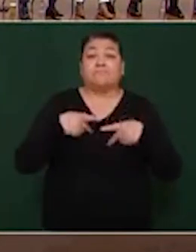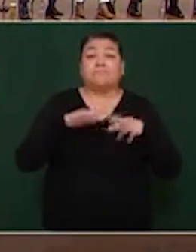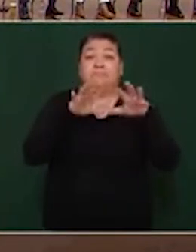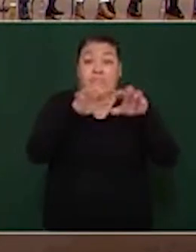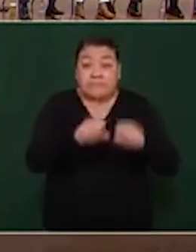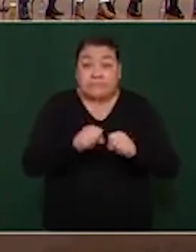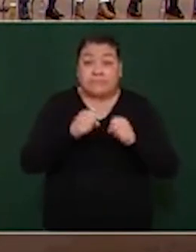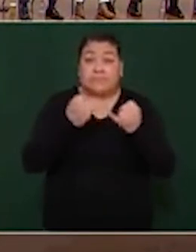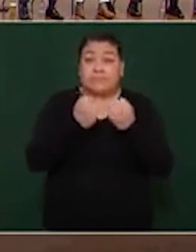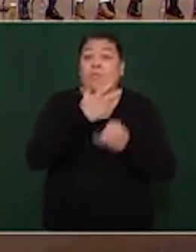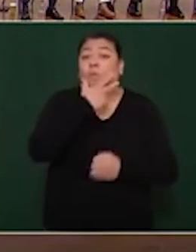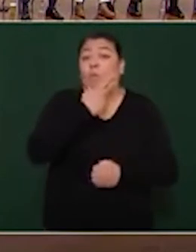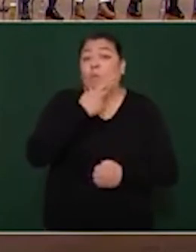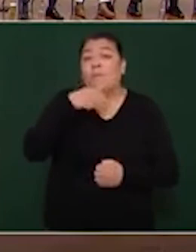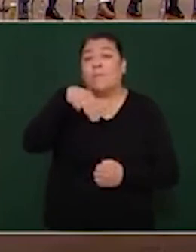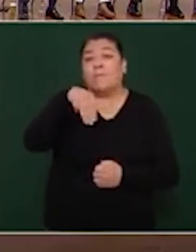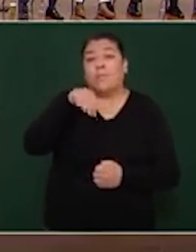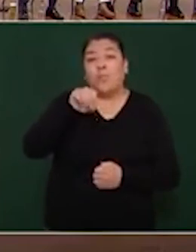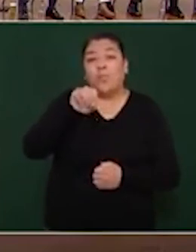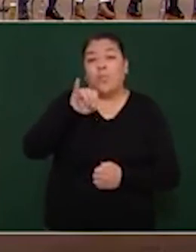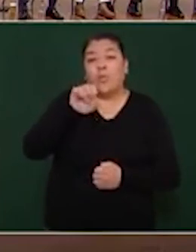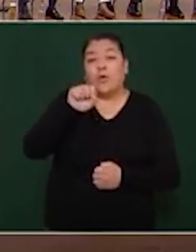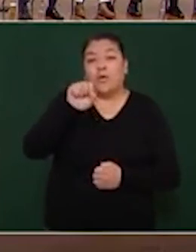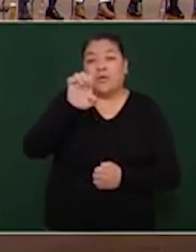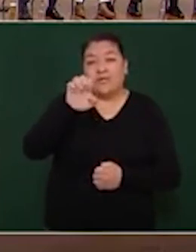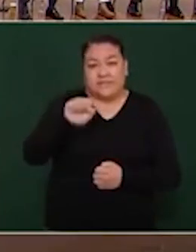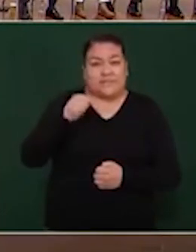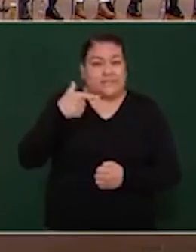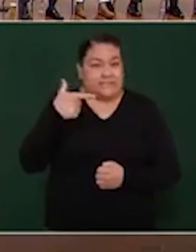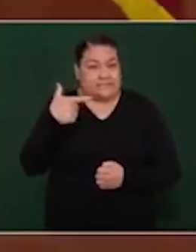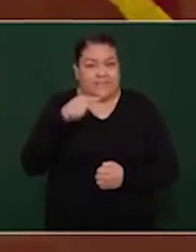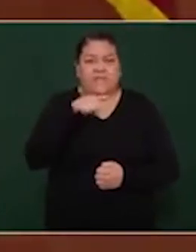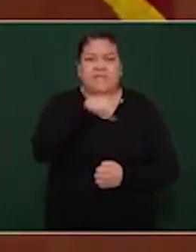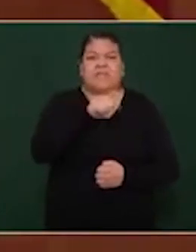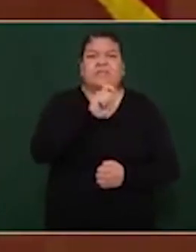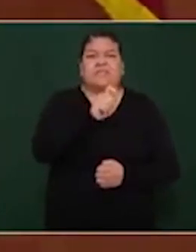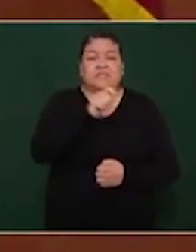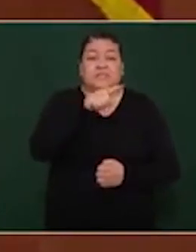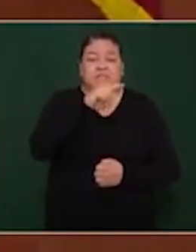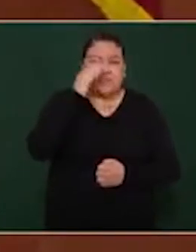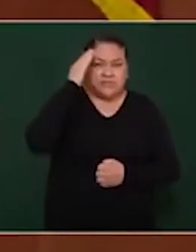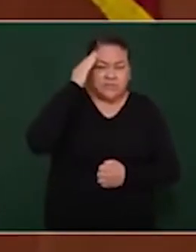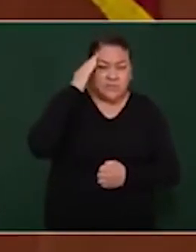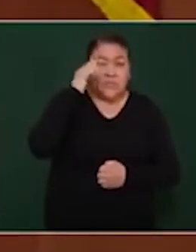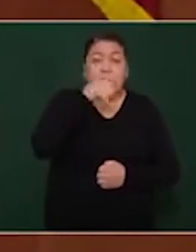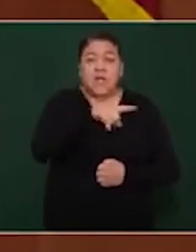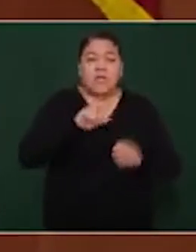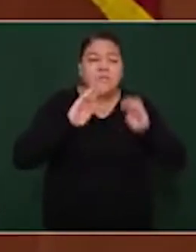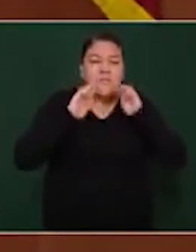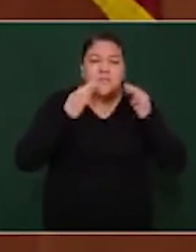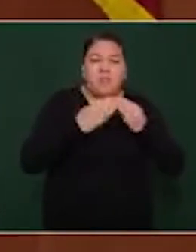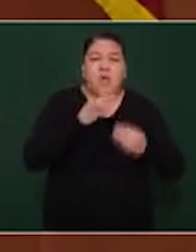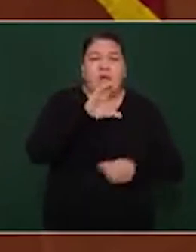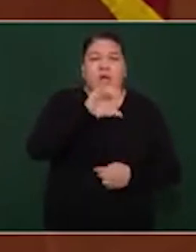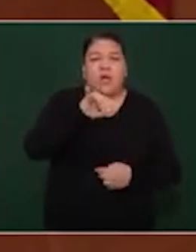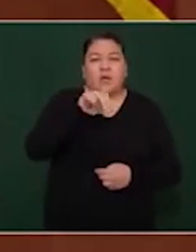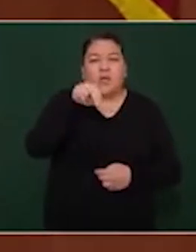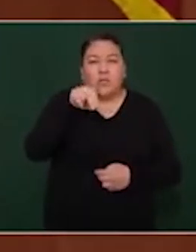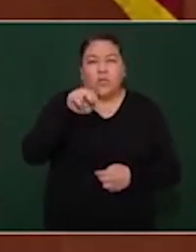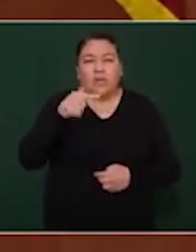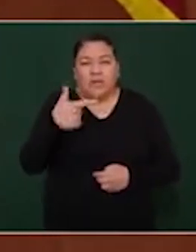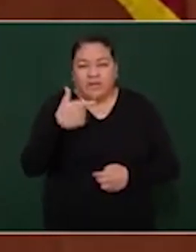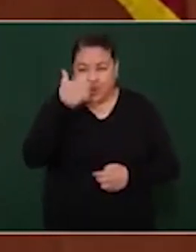a Moisés G., que es uno también de los principales operadores del Cártel Jalisco Nueva Generación en